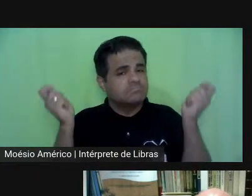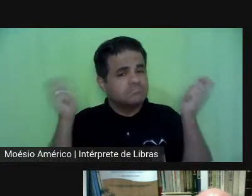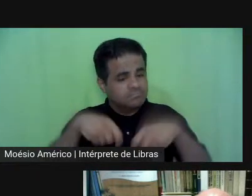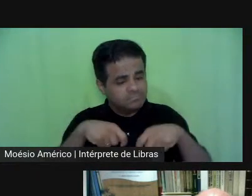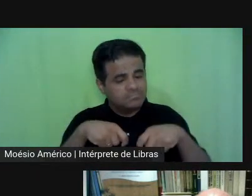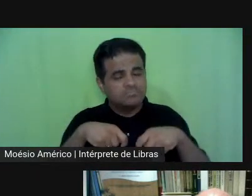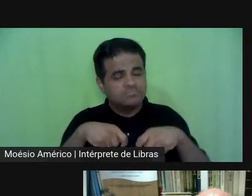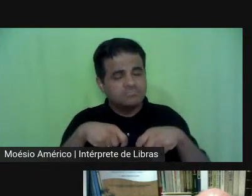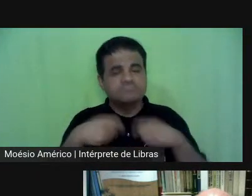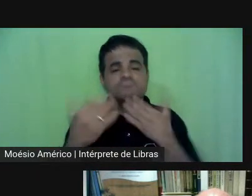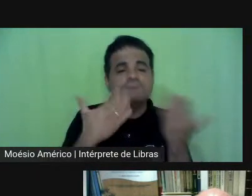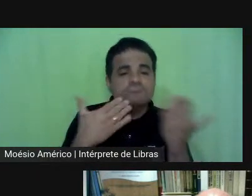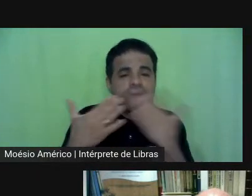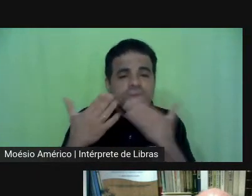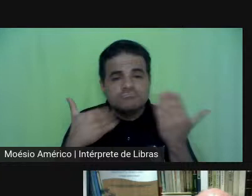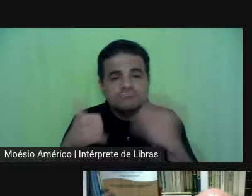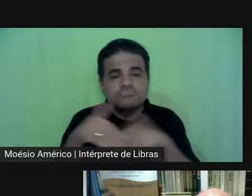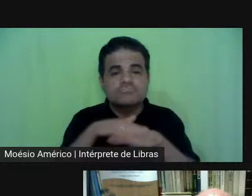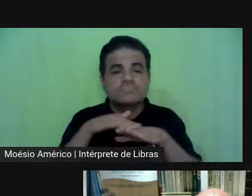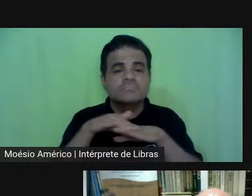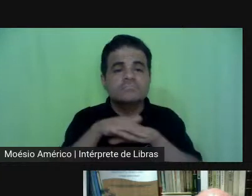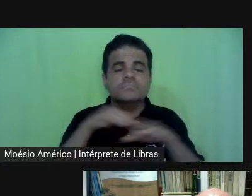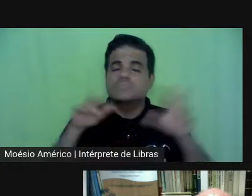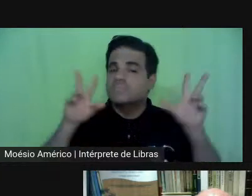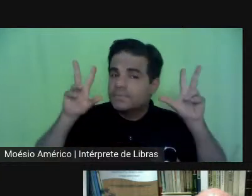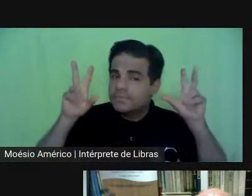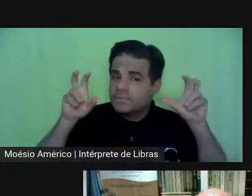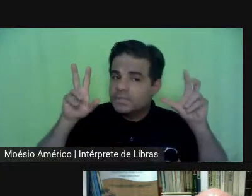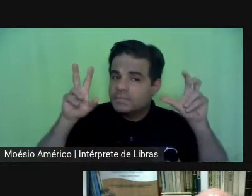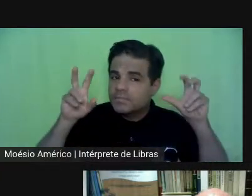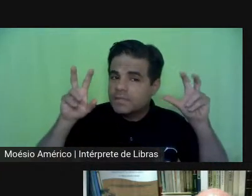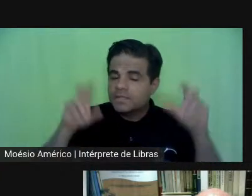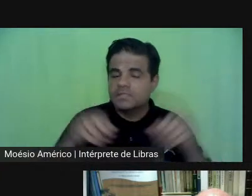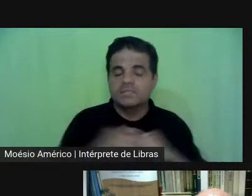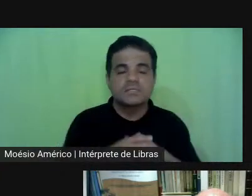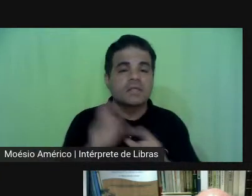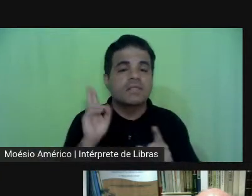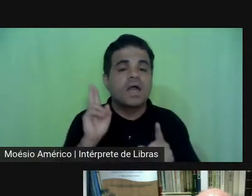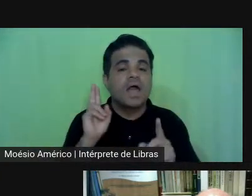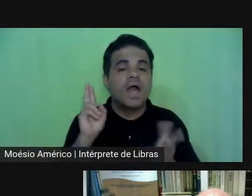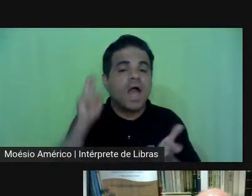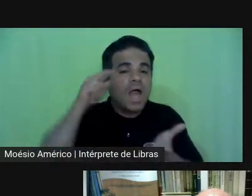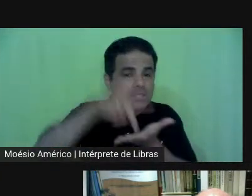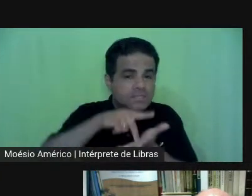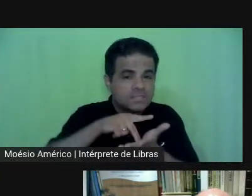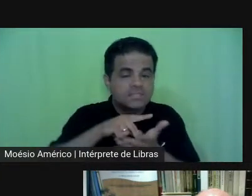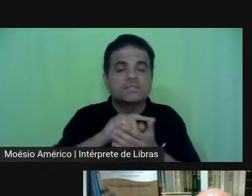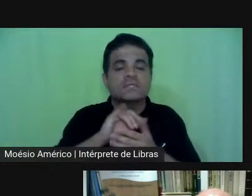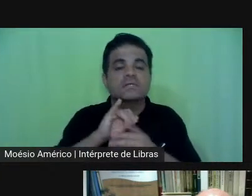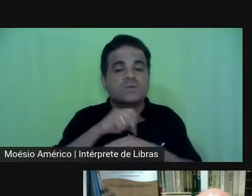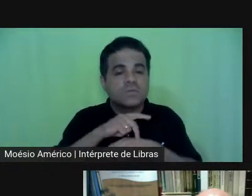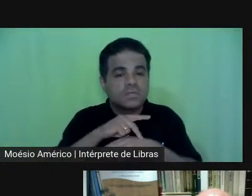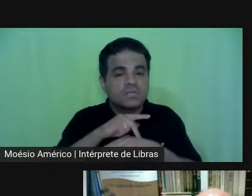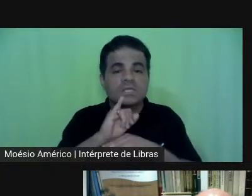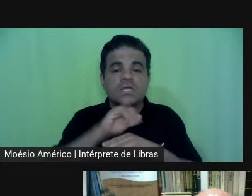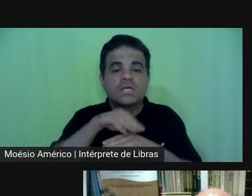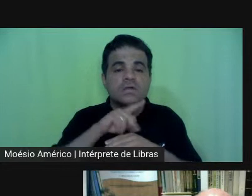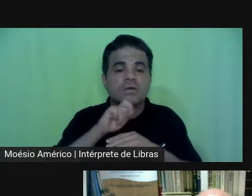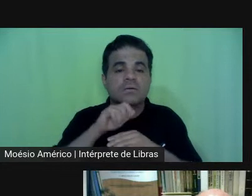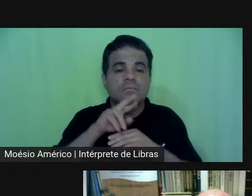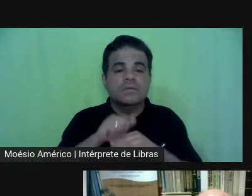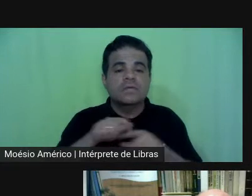conversar sobre esa temática de acción pura y de